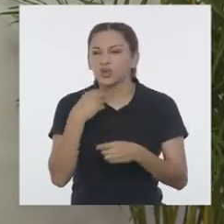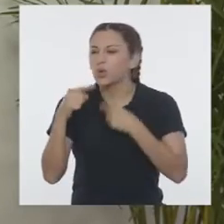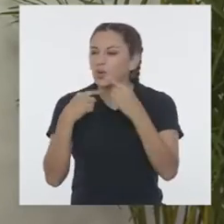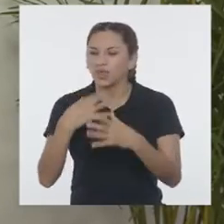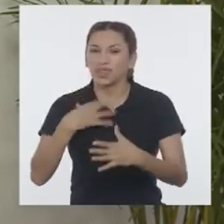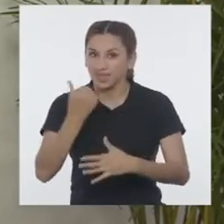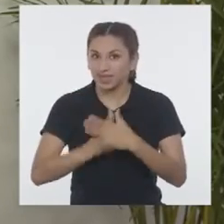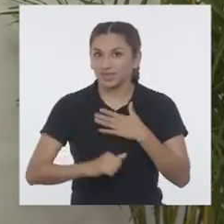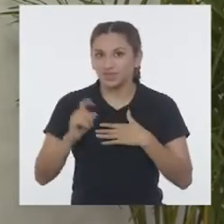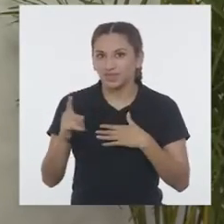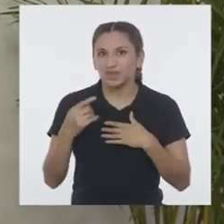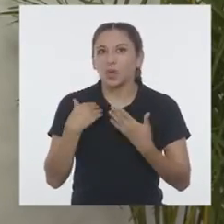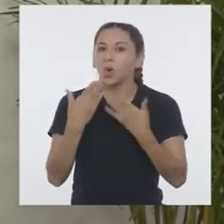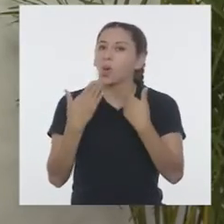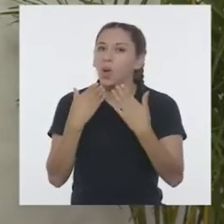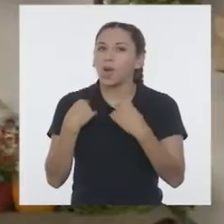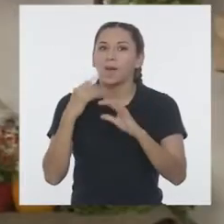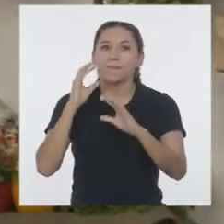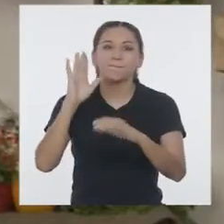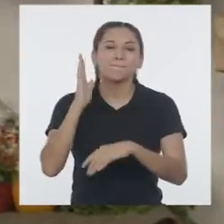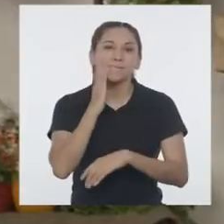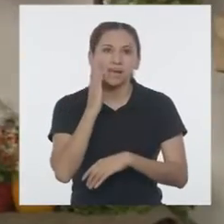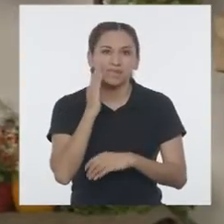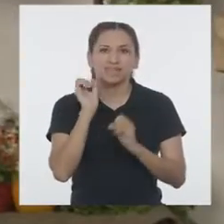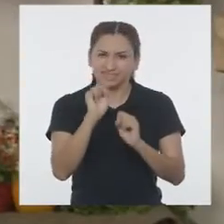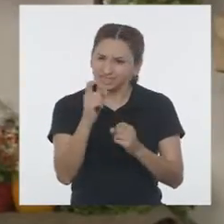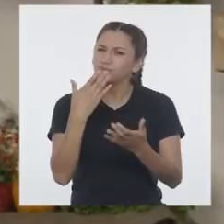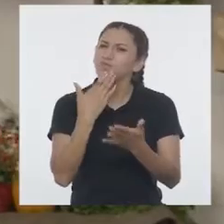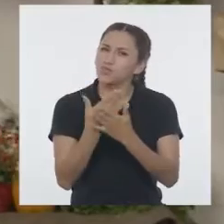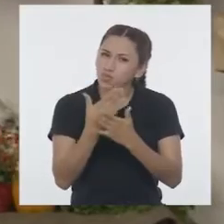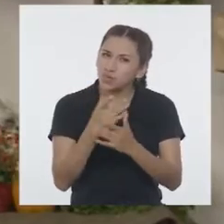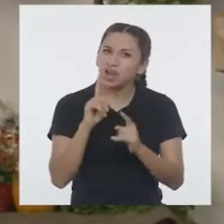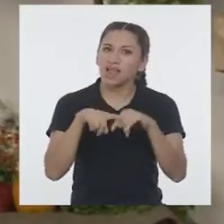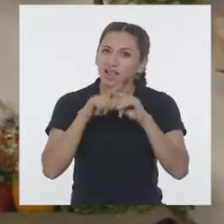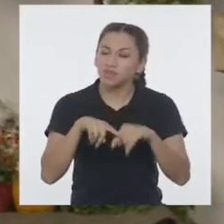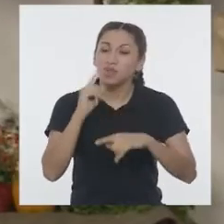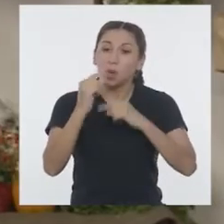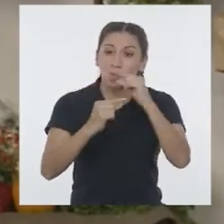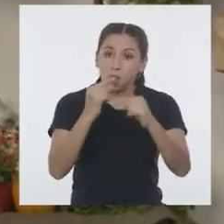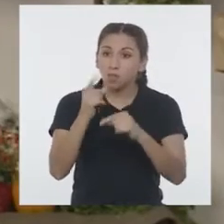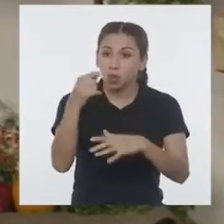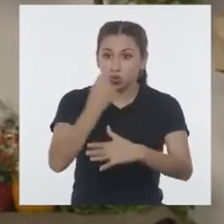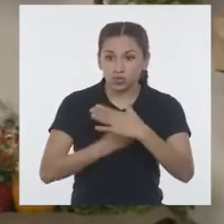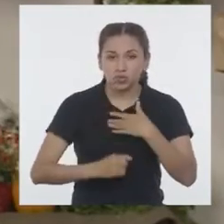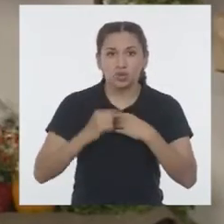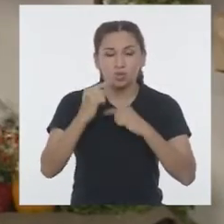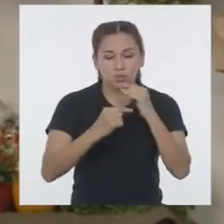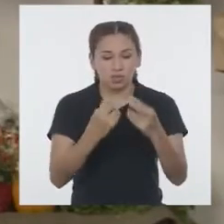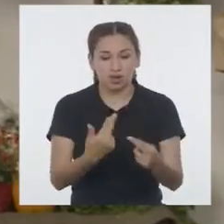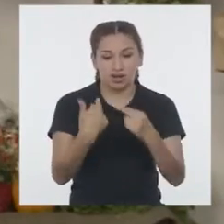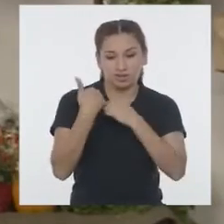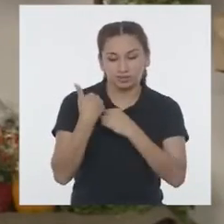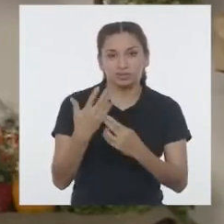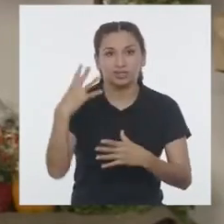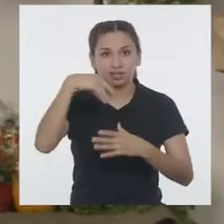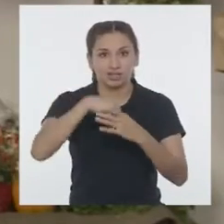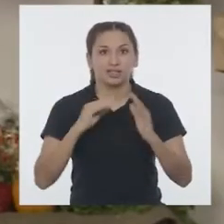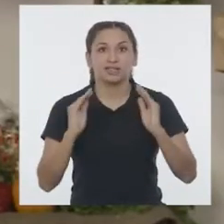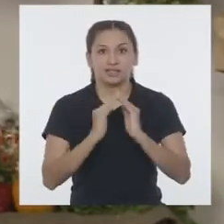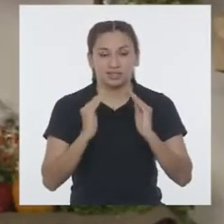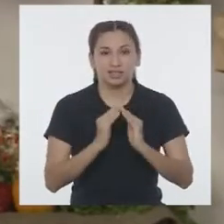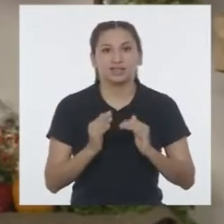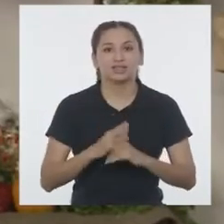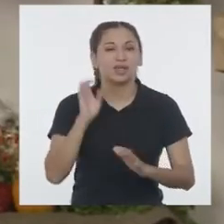Moni de las decisiones que tomamos con su mamá. Inténtalo. Con eso poco a poco los chicos van asumiendo más responsabilidades en